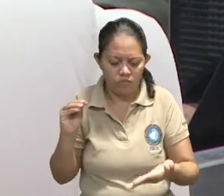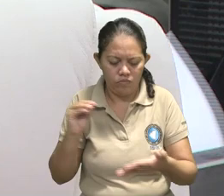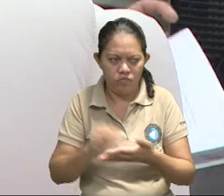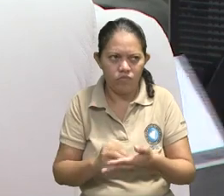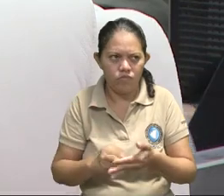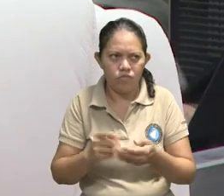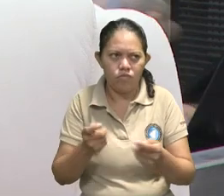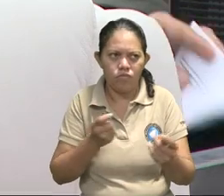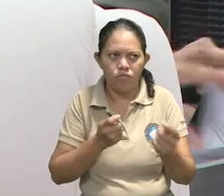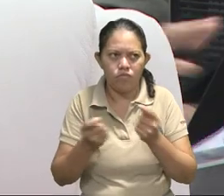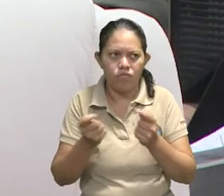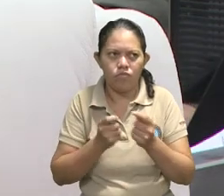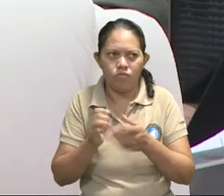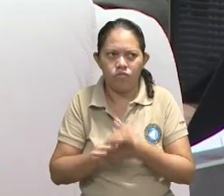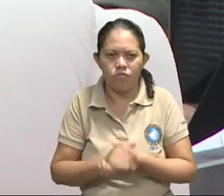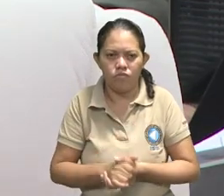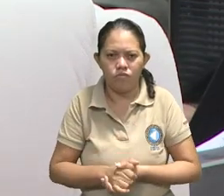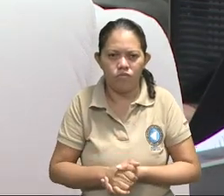del ente regulador,